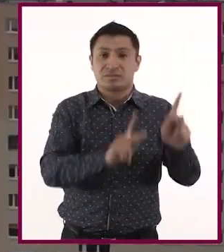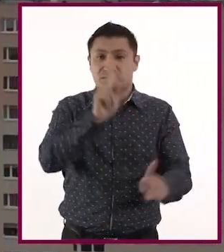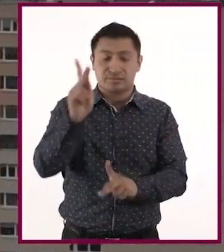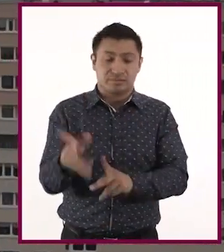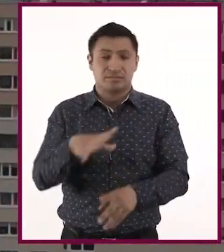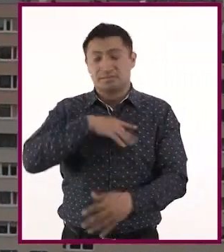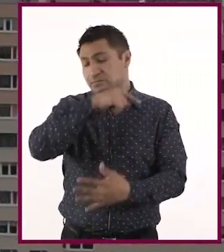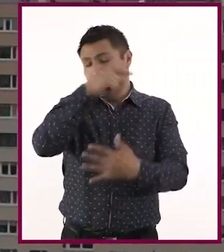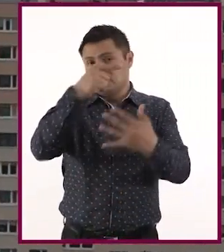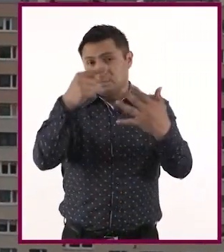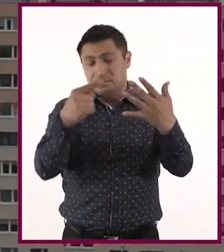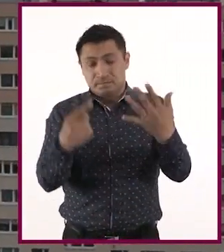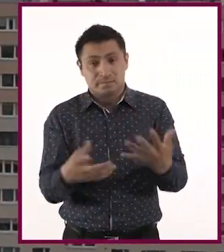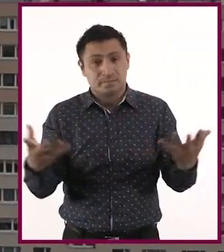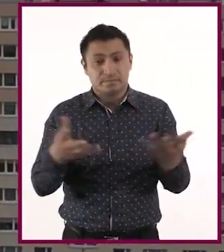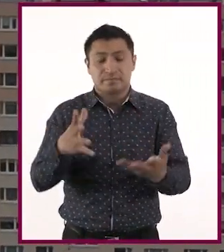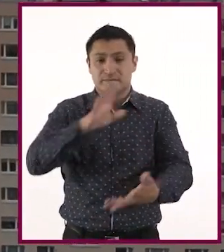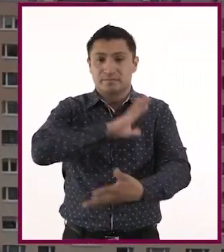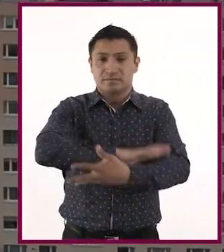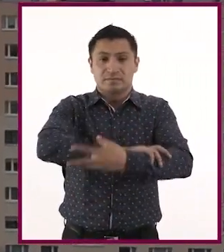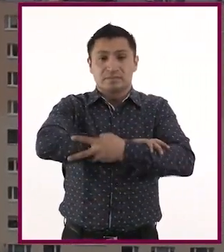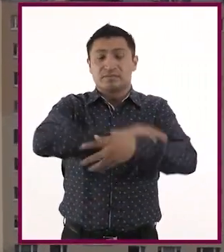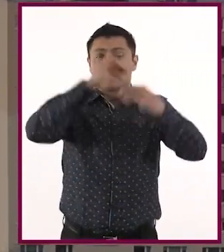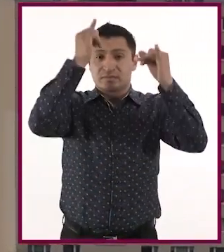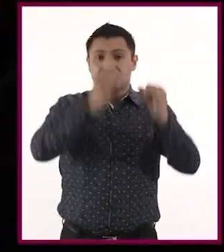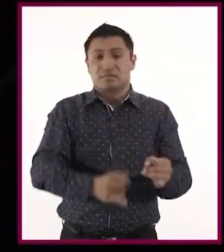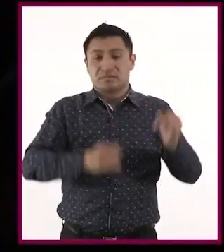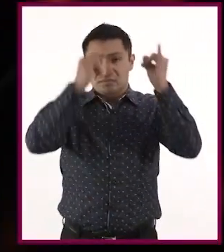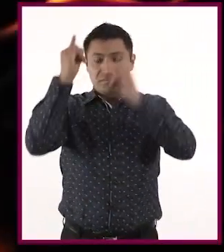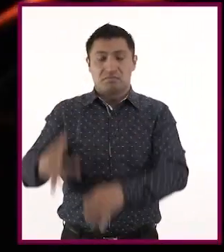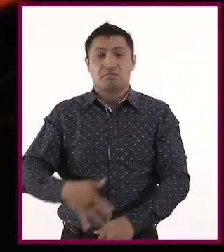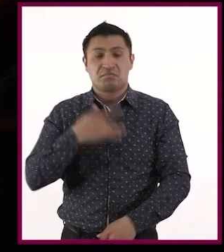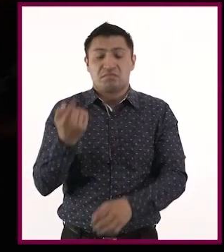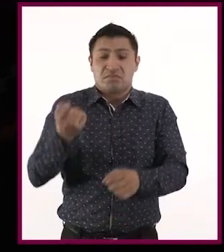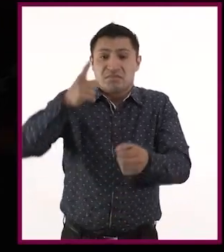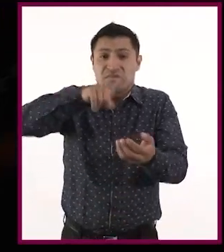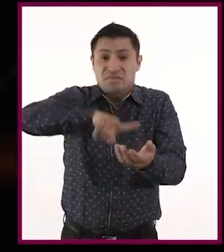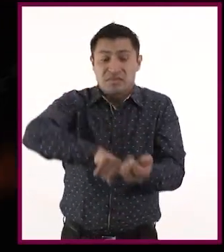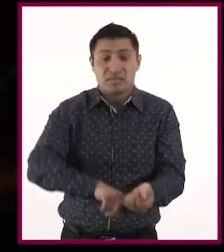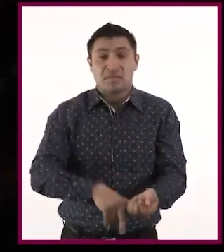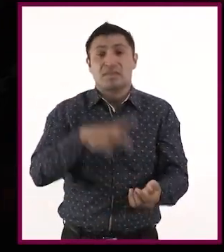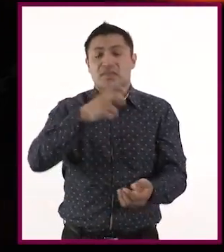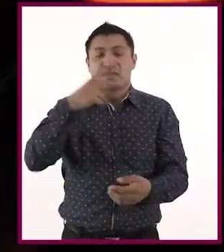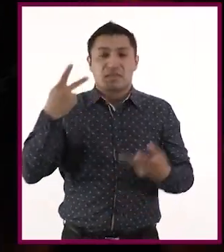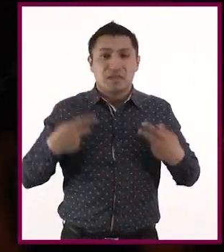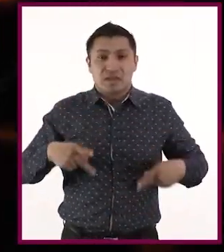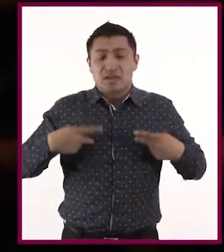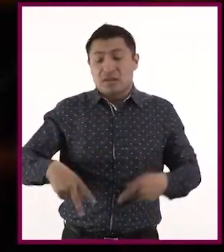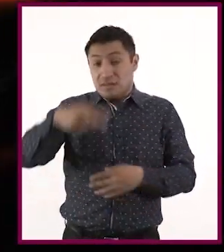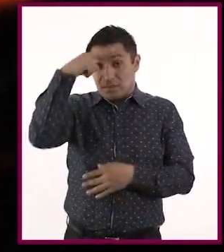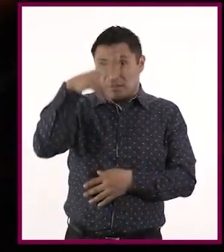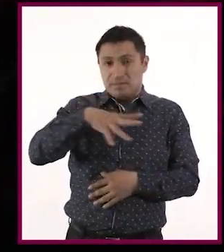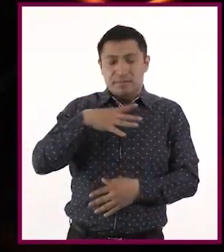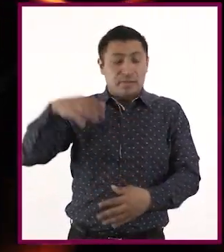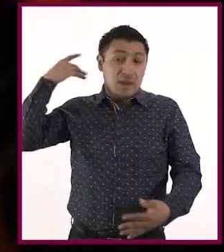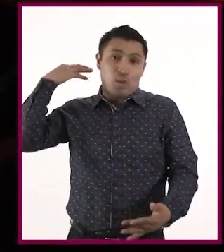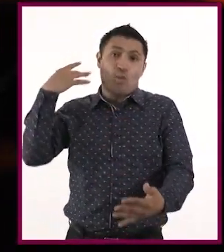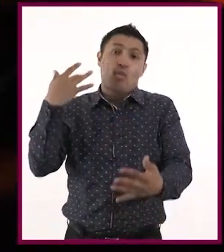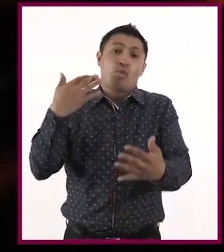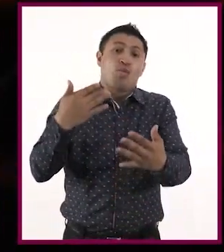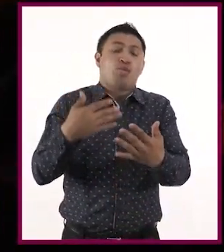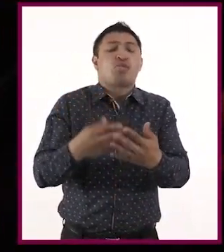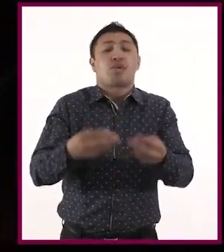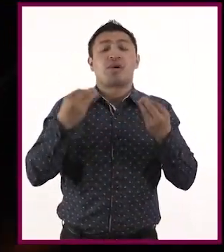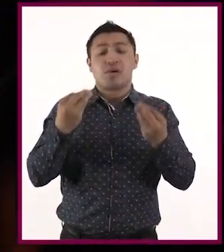otros aspectos, crear lazos de identidad y sentido de pertenencia. La población mexicana ha sido durante muchos